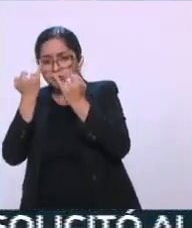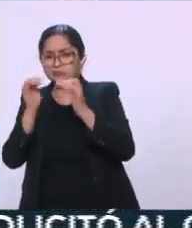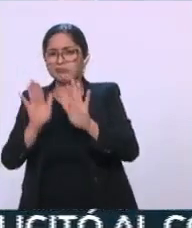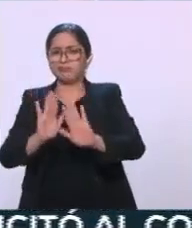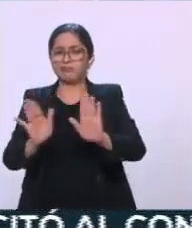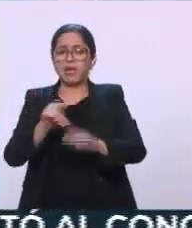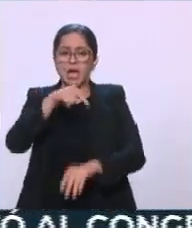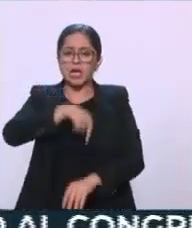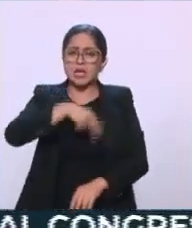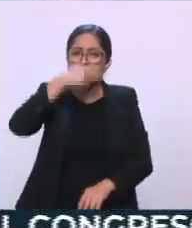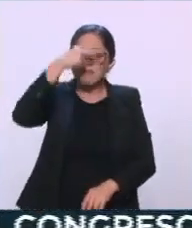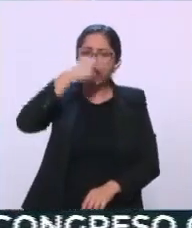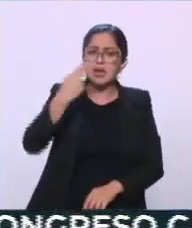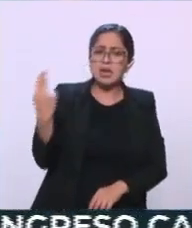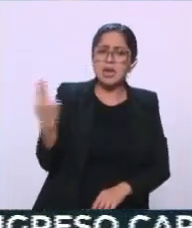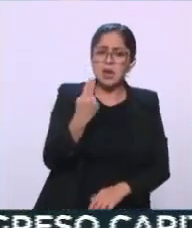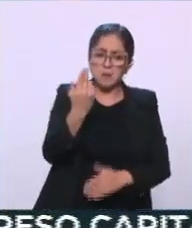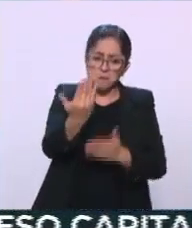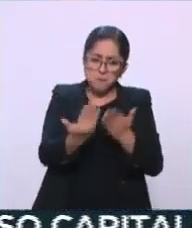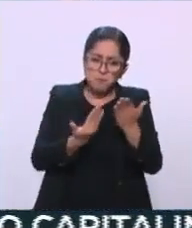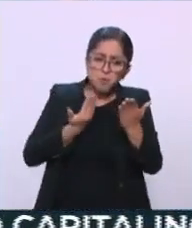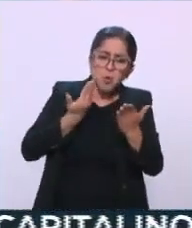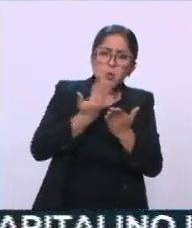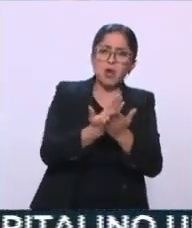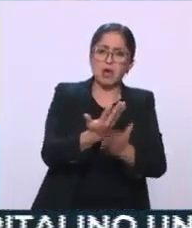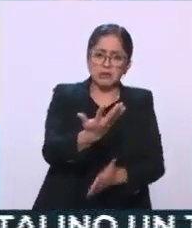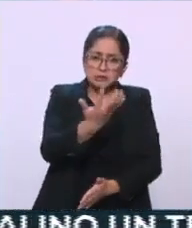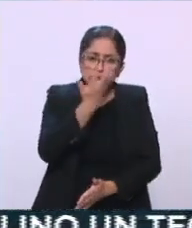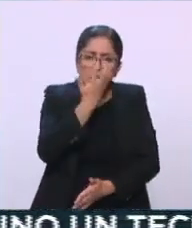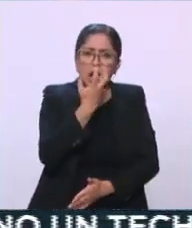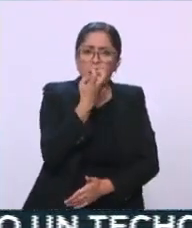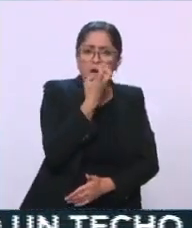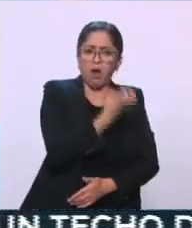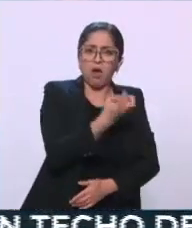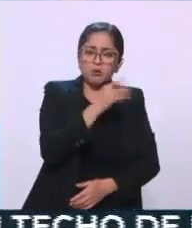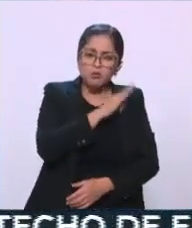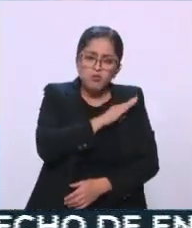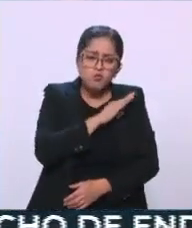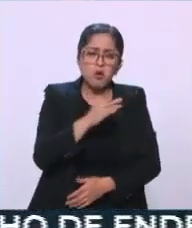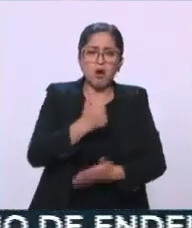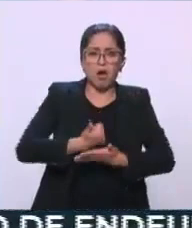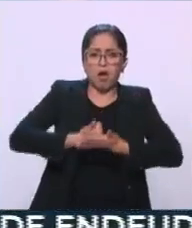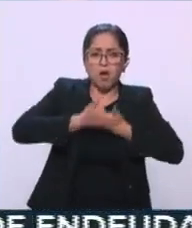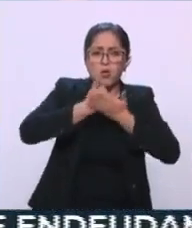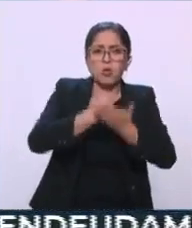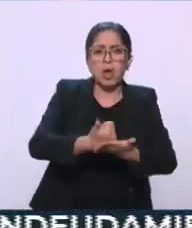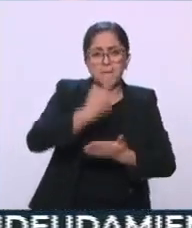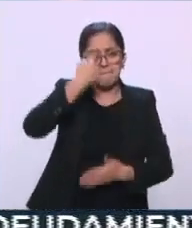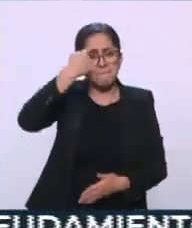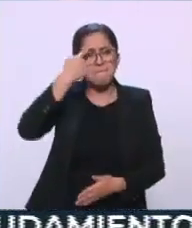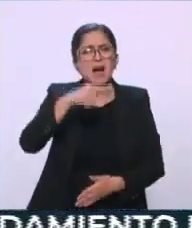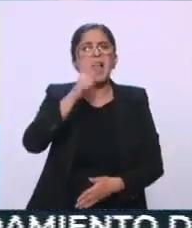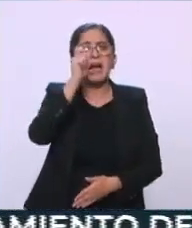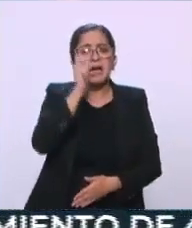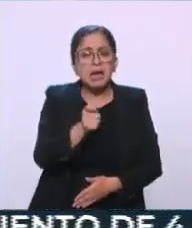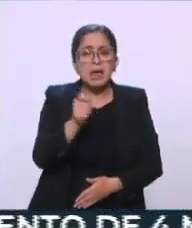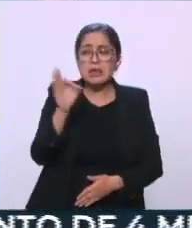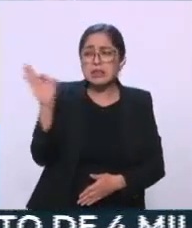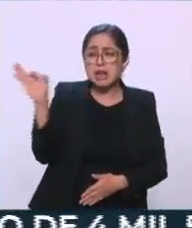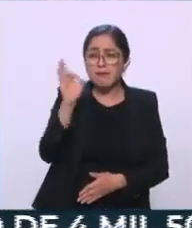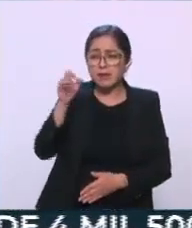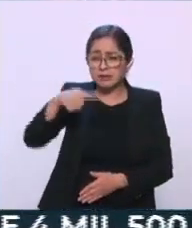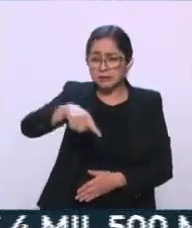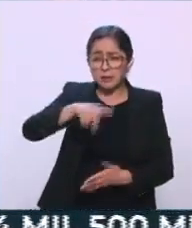discurso serio, de propuestas viables, si fueran realmente alternativas, para, sobre todo, pensar que